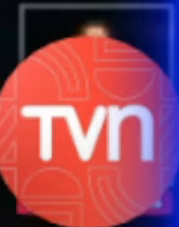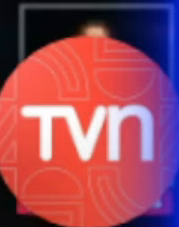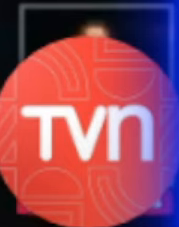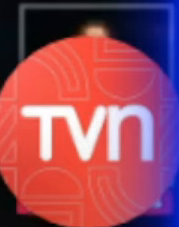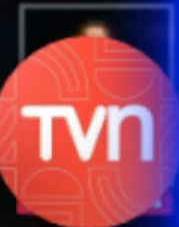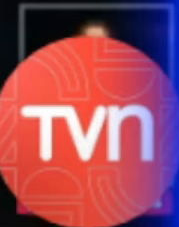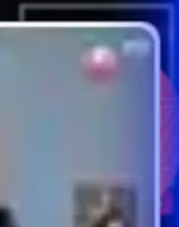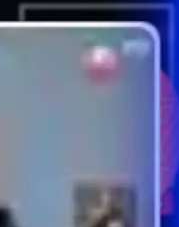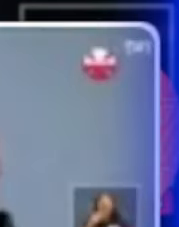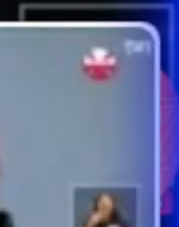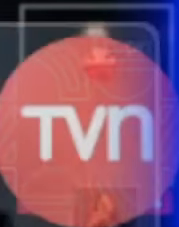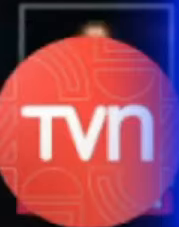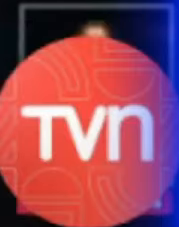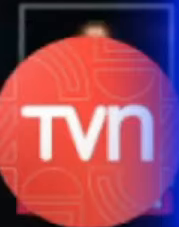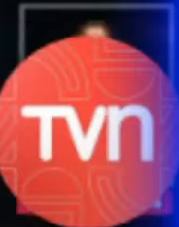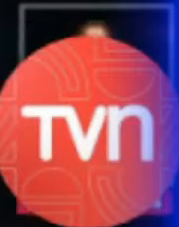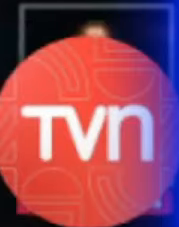favor.